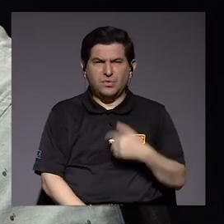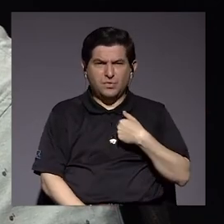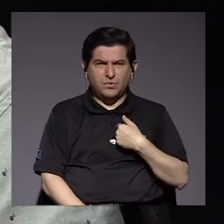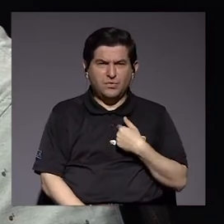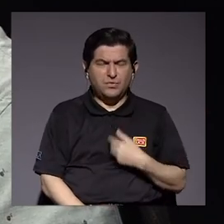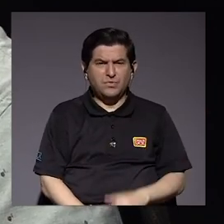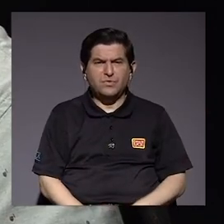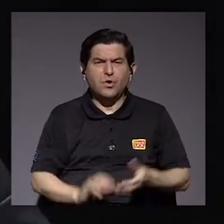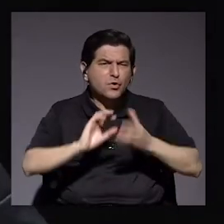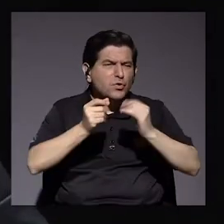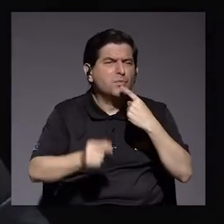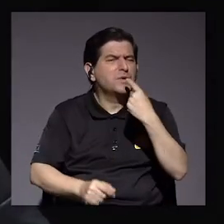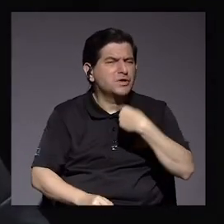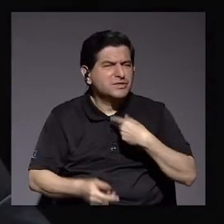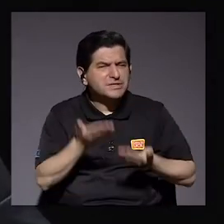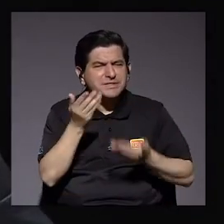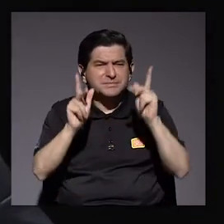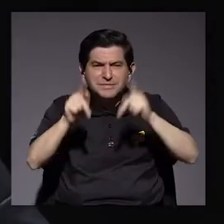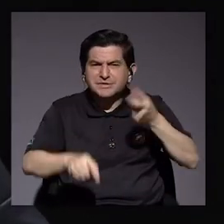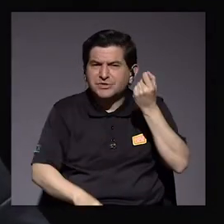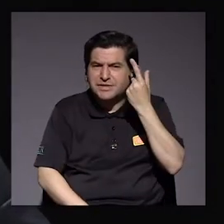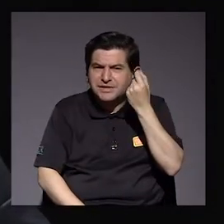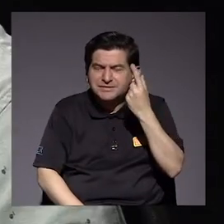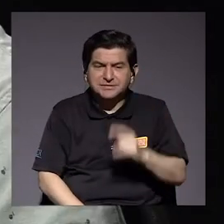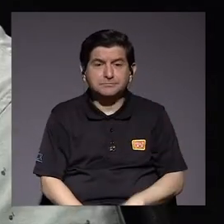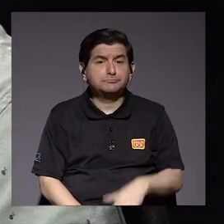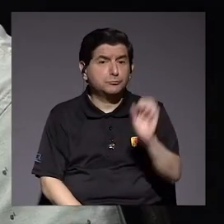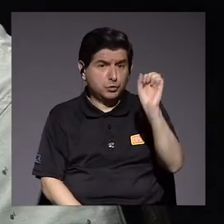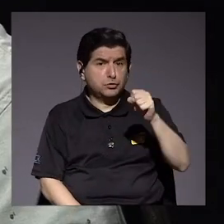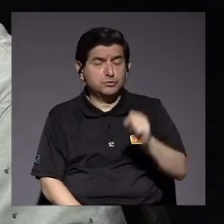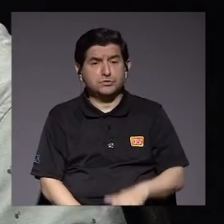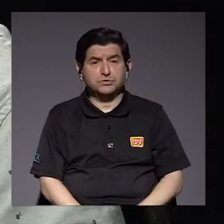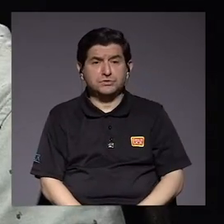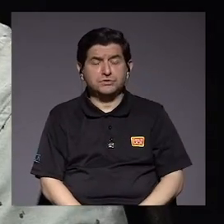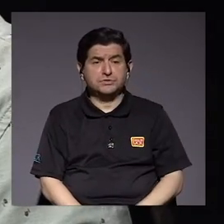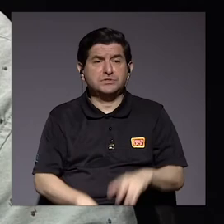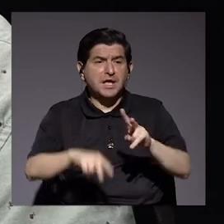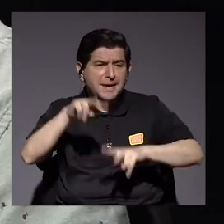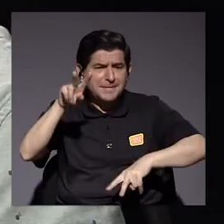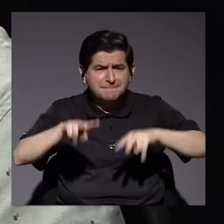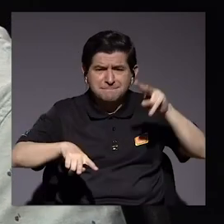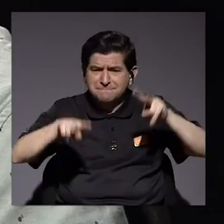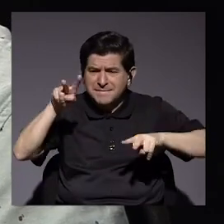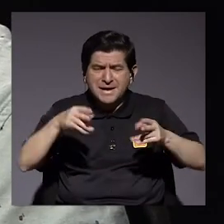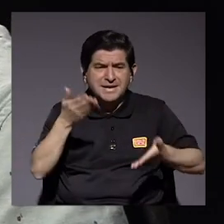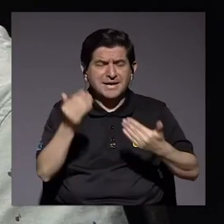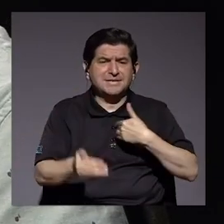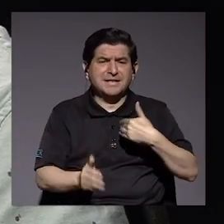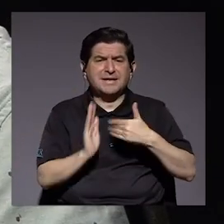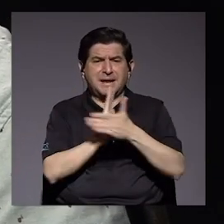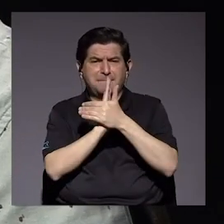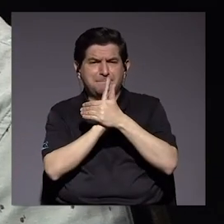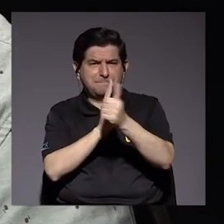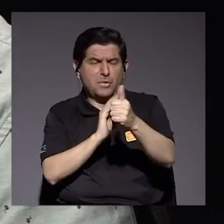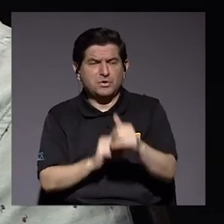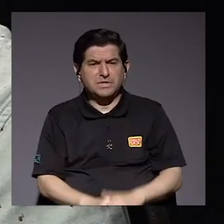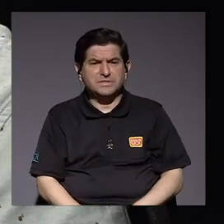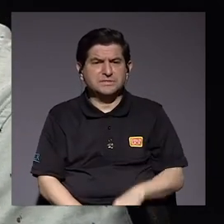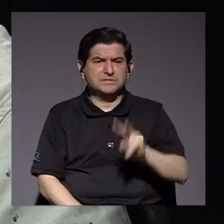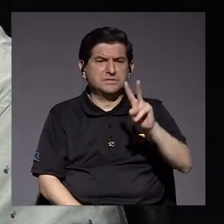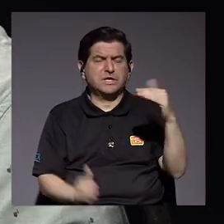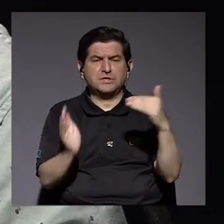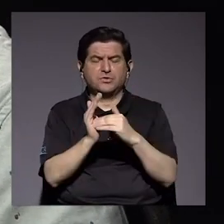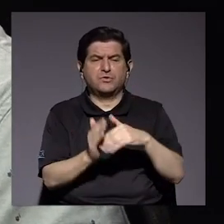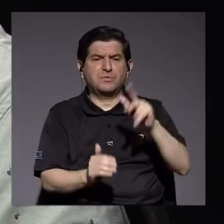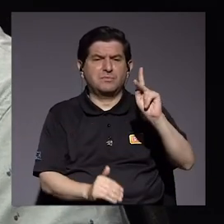Si uno ve los rendimientos. ¿Puede hablar como en números, sí, para que la gente lo entienda? Sí, estamos con variedades que tienen un potencial de más de